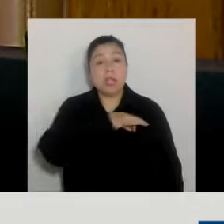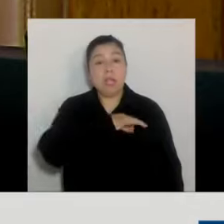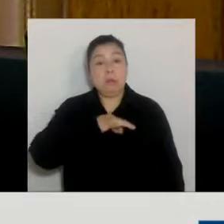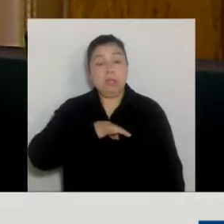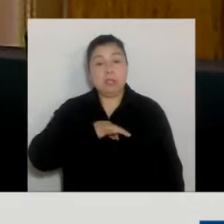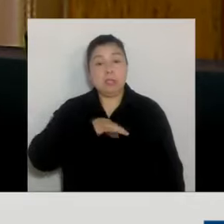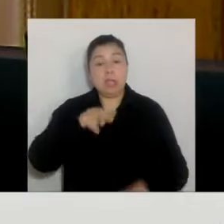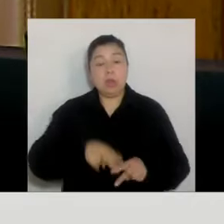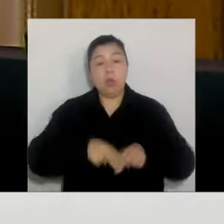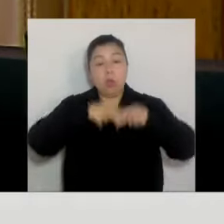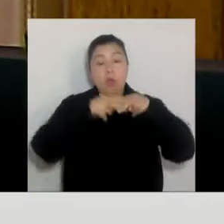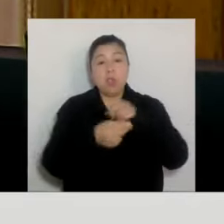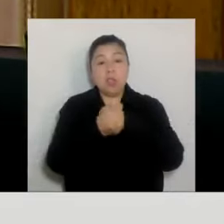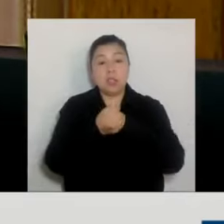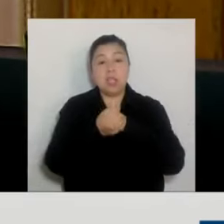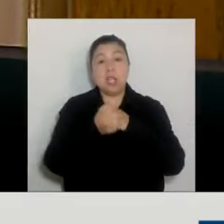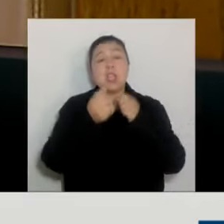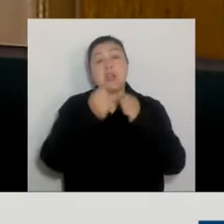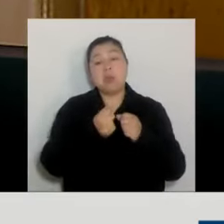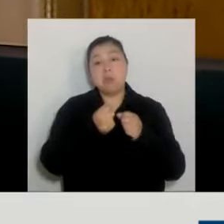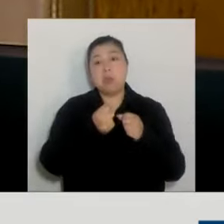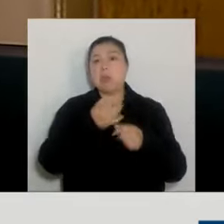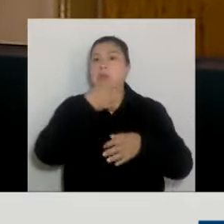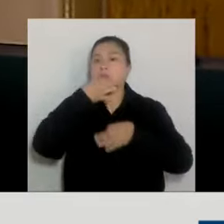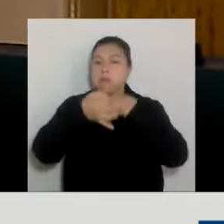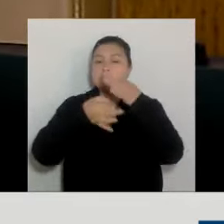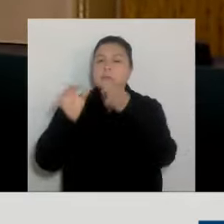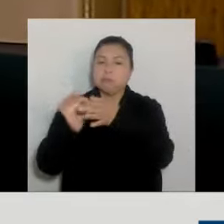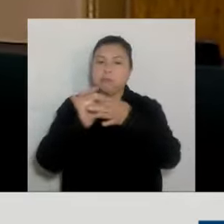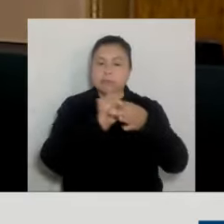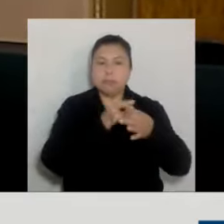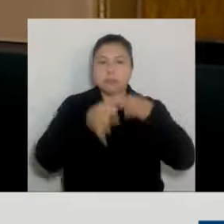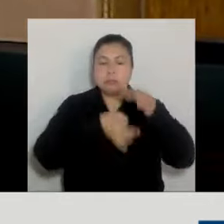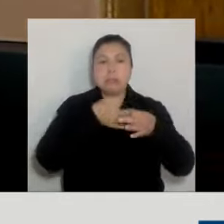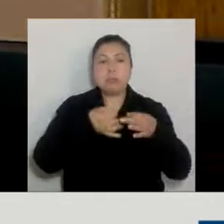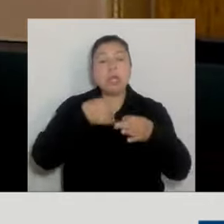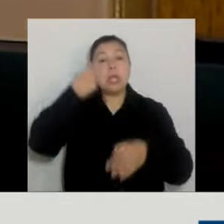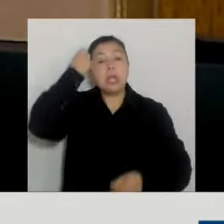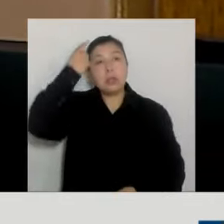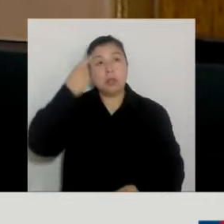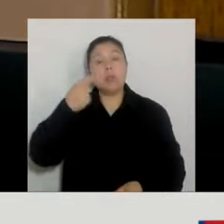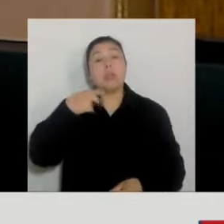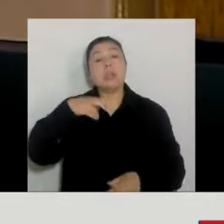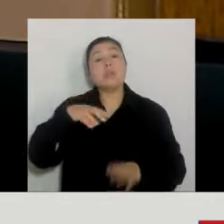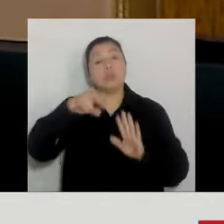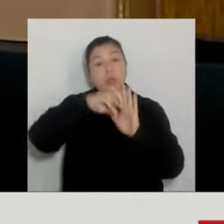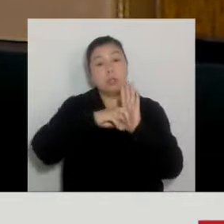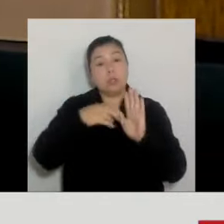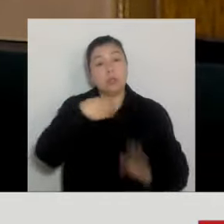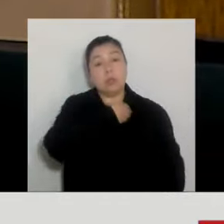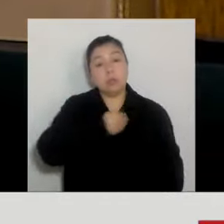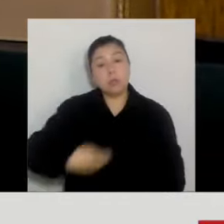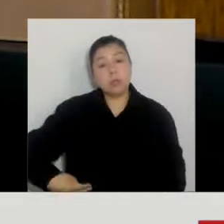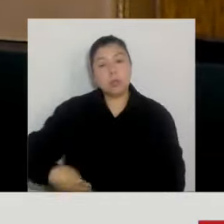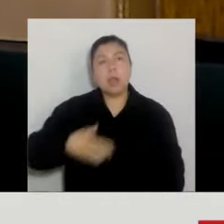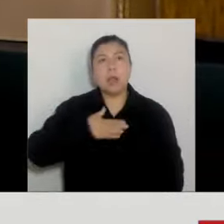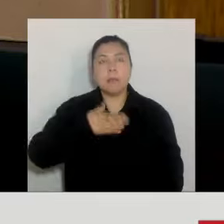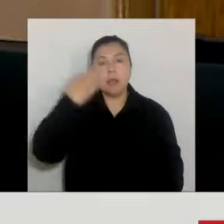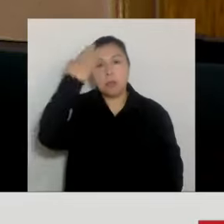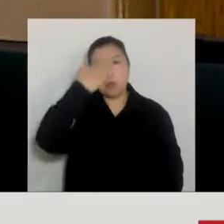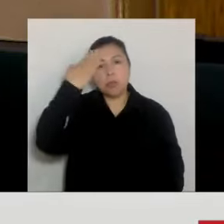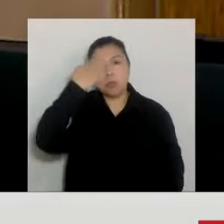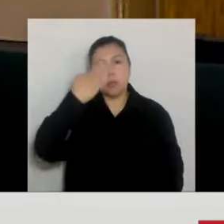que pueda ser la contraparte este proyecto entiendo que es un mensaje del presidente y me preocupa que estemos